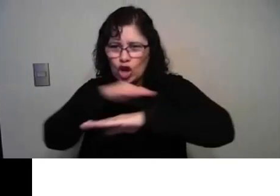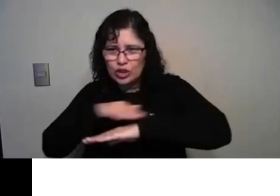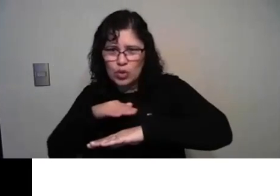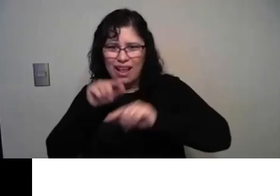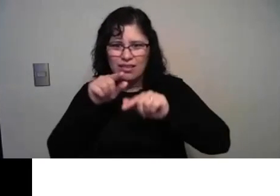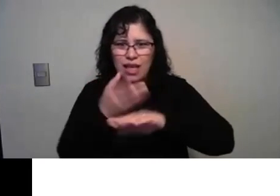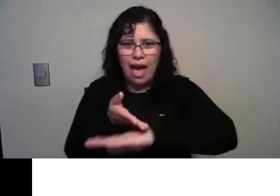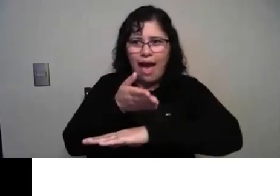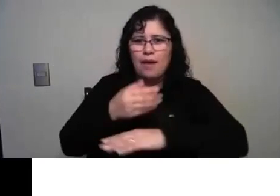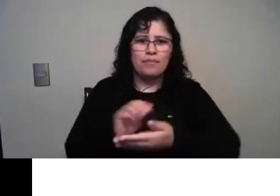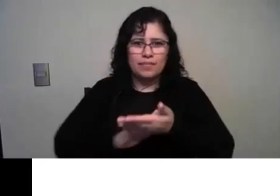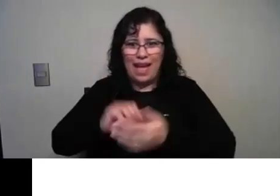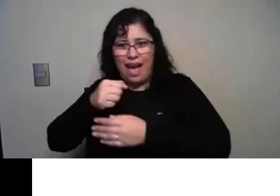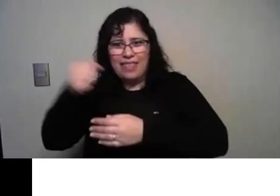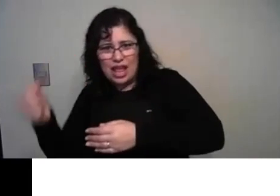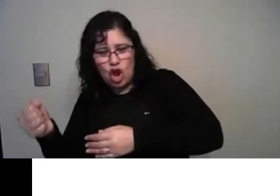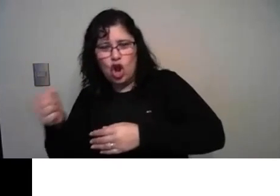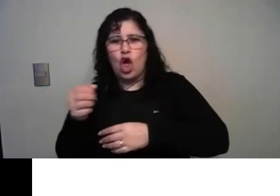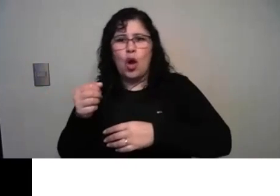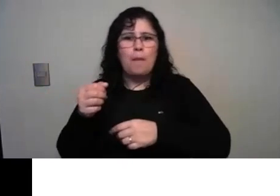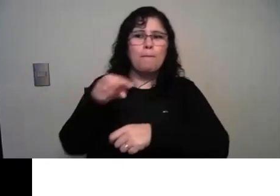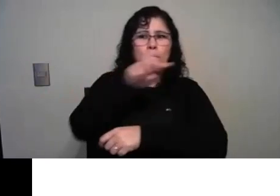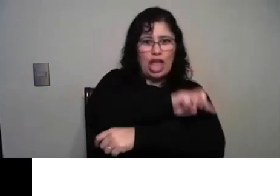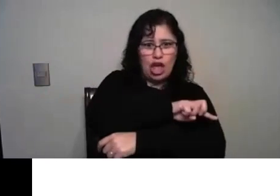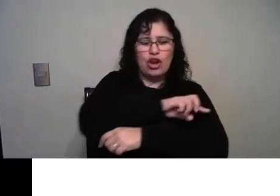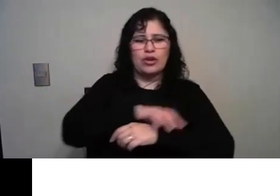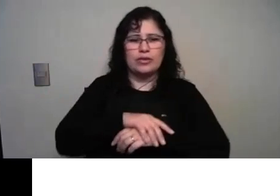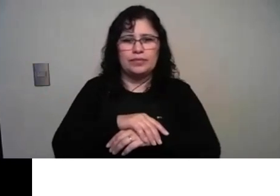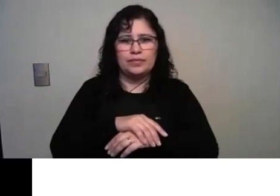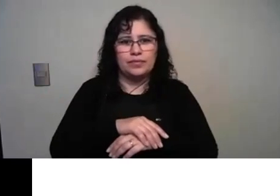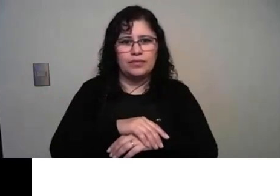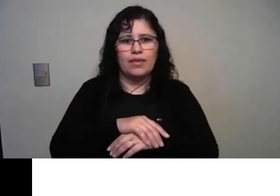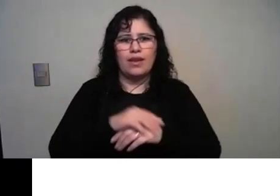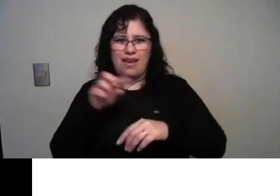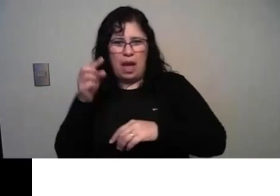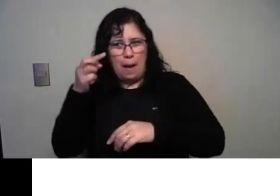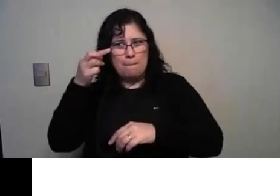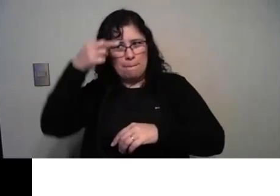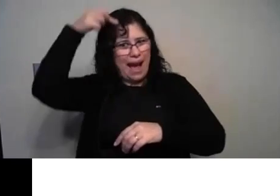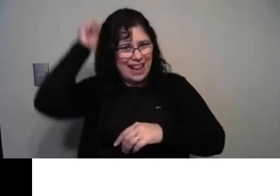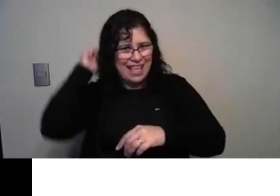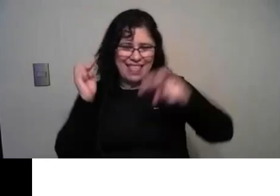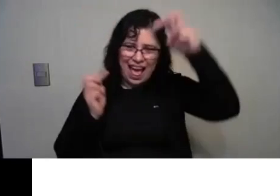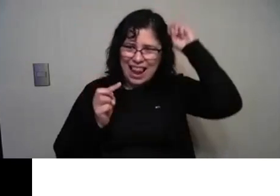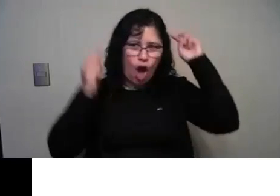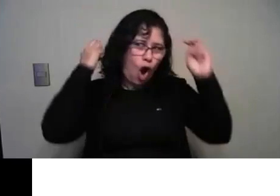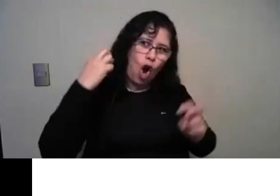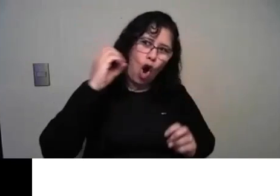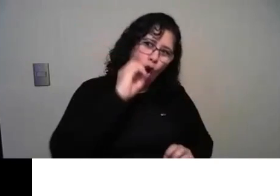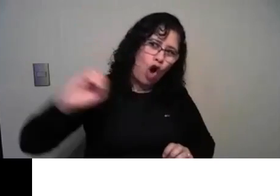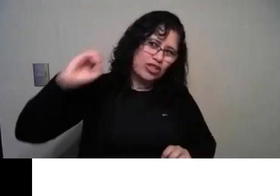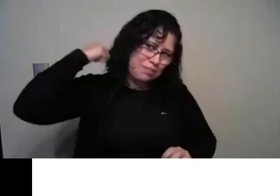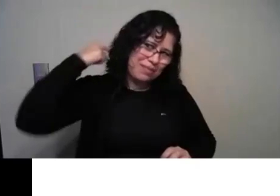y esto sería posterior, el lóbulo frontal, por ejemplo, con el lóbulo parietal o el lóbulo occipital, ¿ya? Esto es una